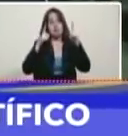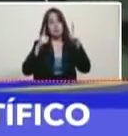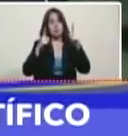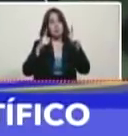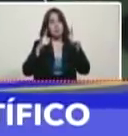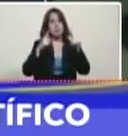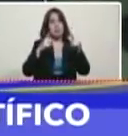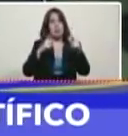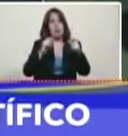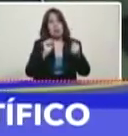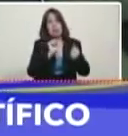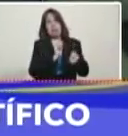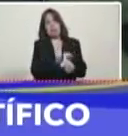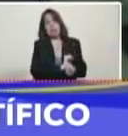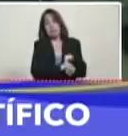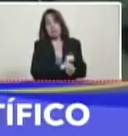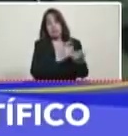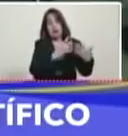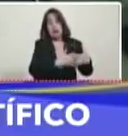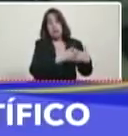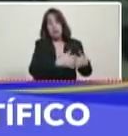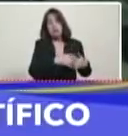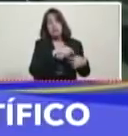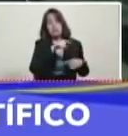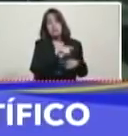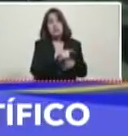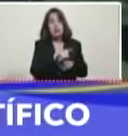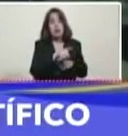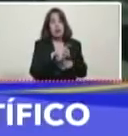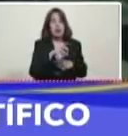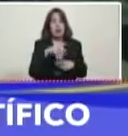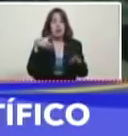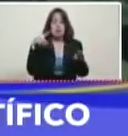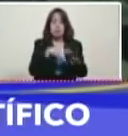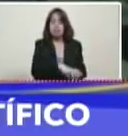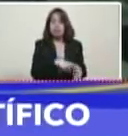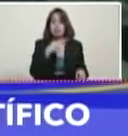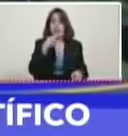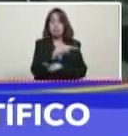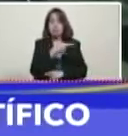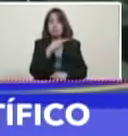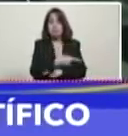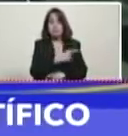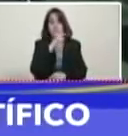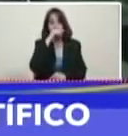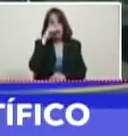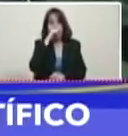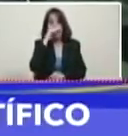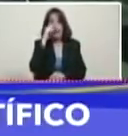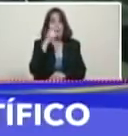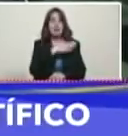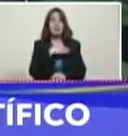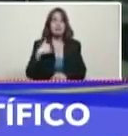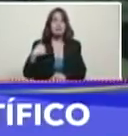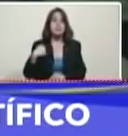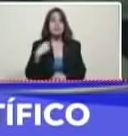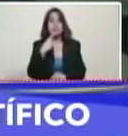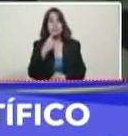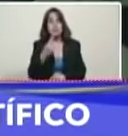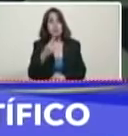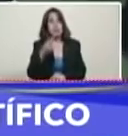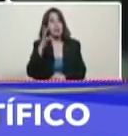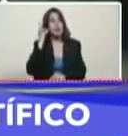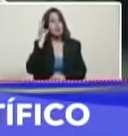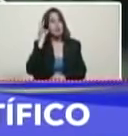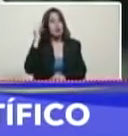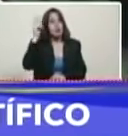esas cadenas que, bueno, han sometido a nuestros países por la vía del neocolonialismo. Así que yo le quería pedir a la profesora Carballo que